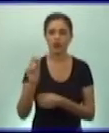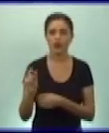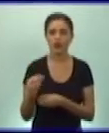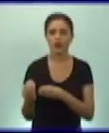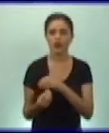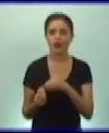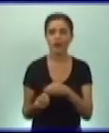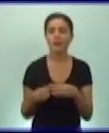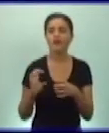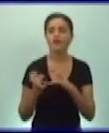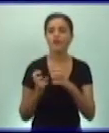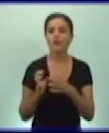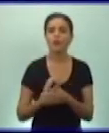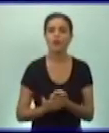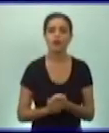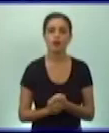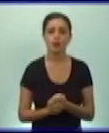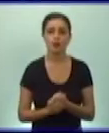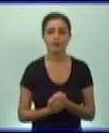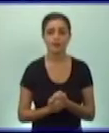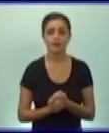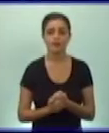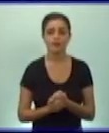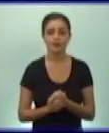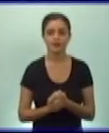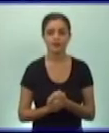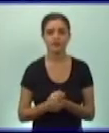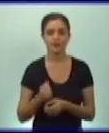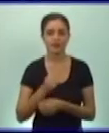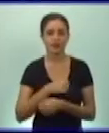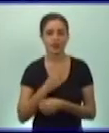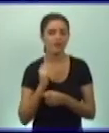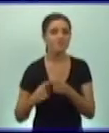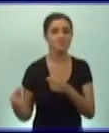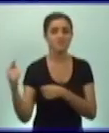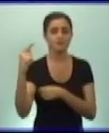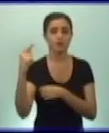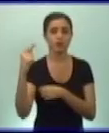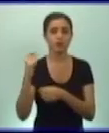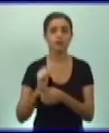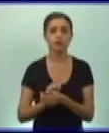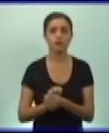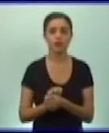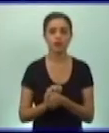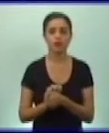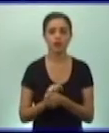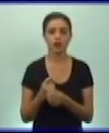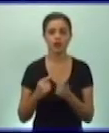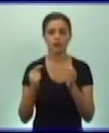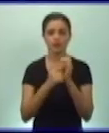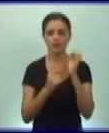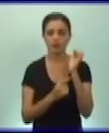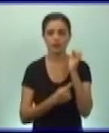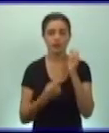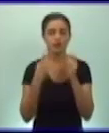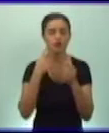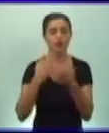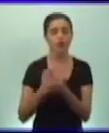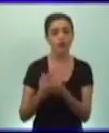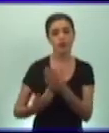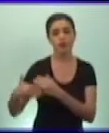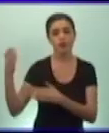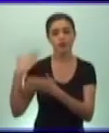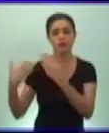la distribución hidrográfica del país. Quiero destacar un elemento que no habíamos visto en la clase